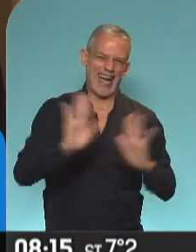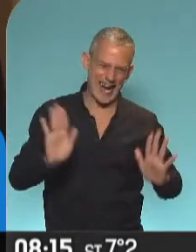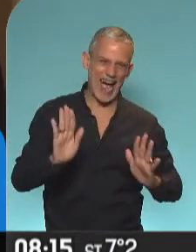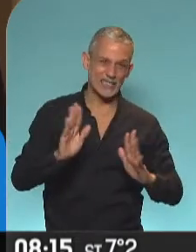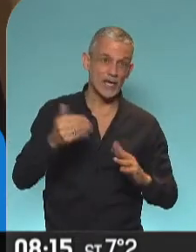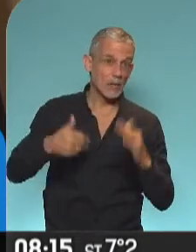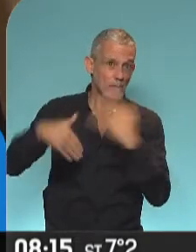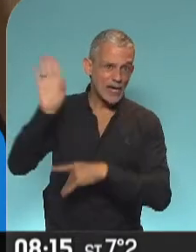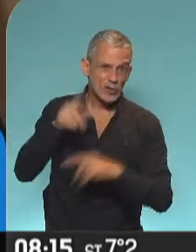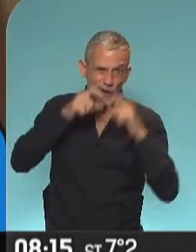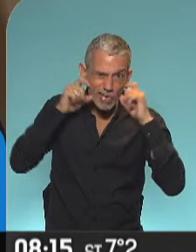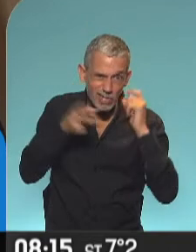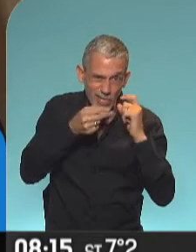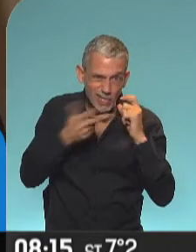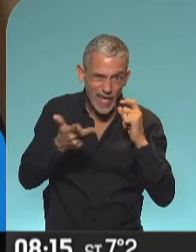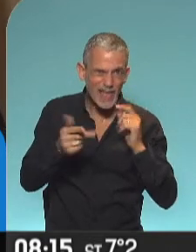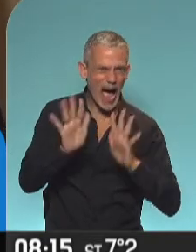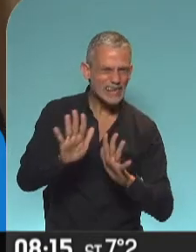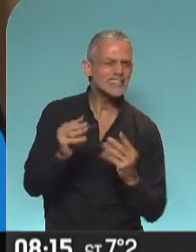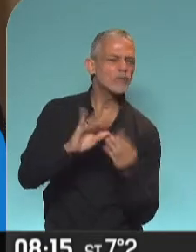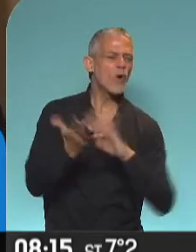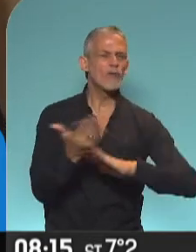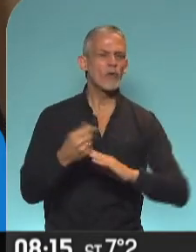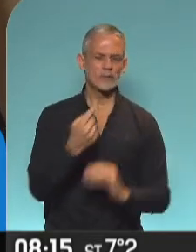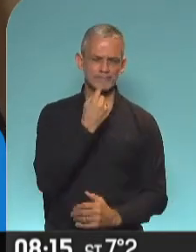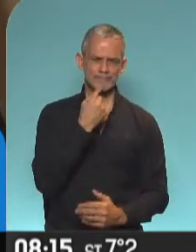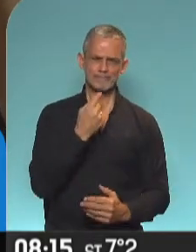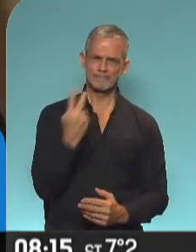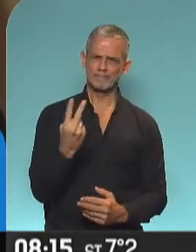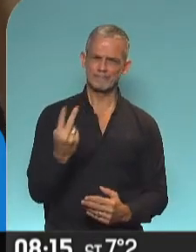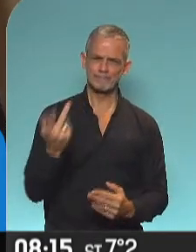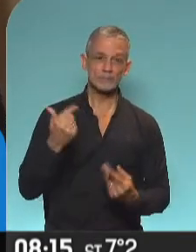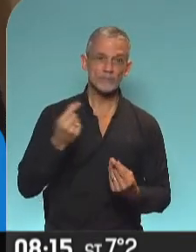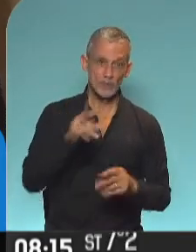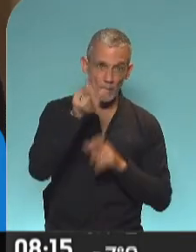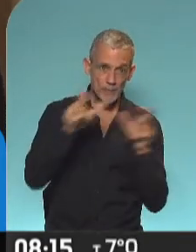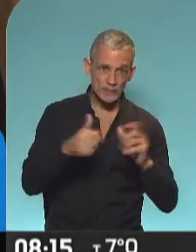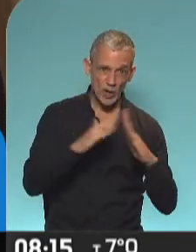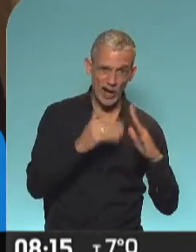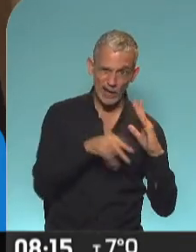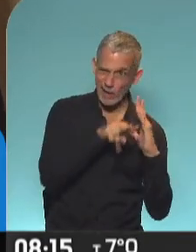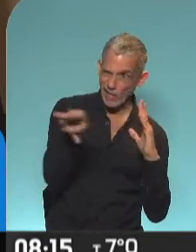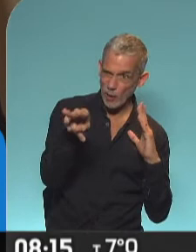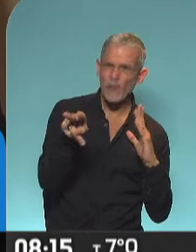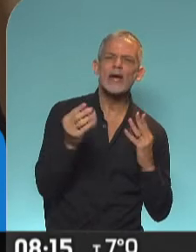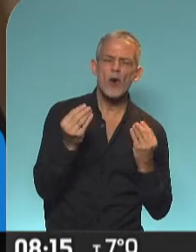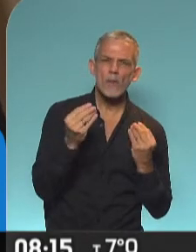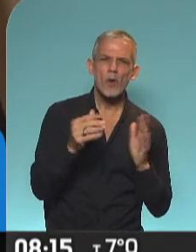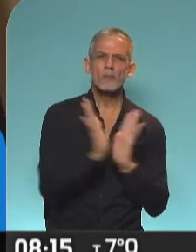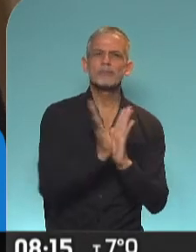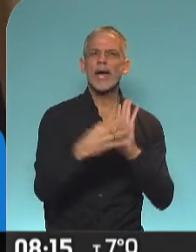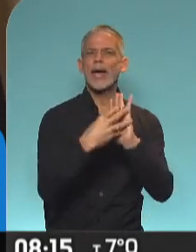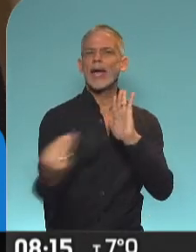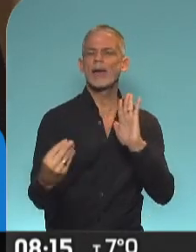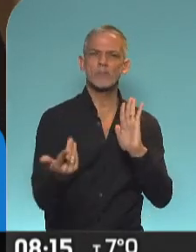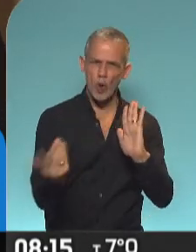lo hacen. Esa contradicción, ese mensaje un tanto dubitativo, llega a la población. ¿Cómo influye el ejemplo en materia de